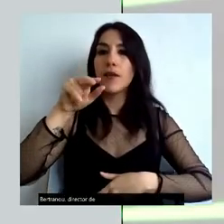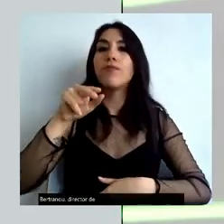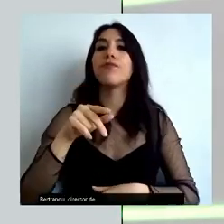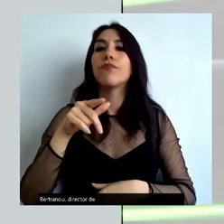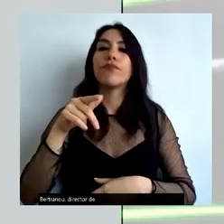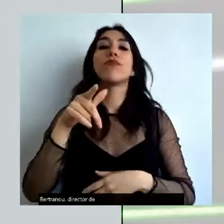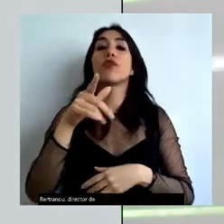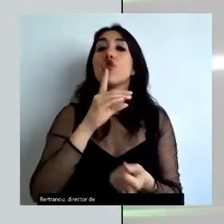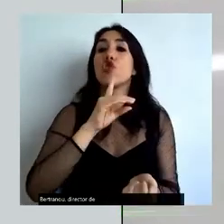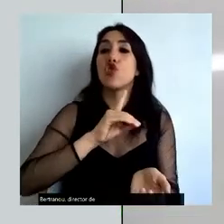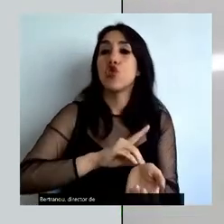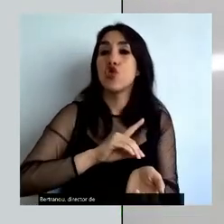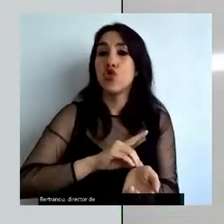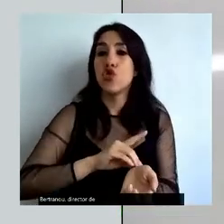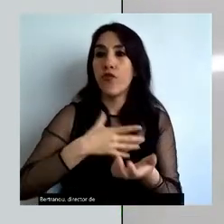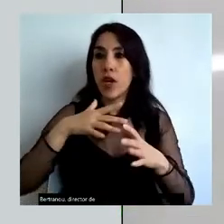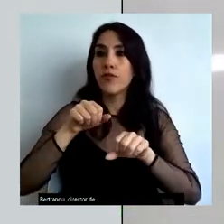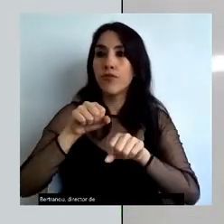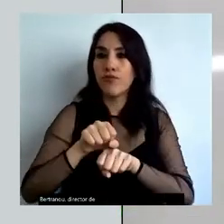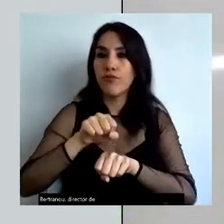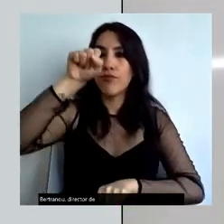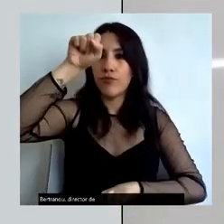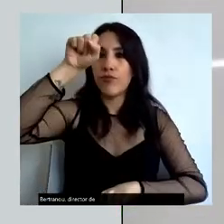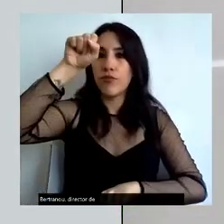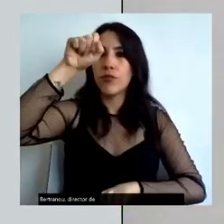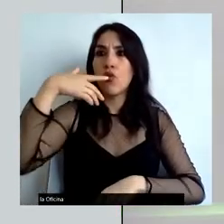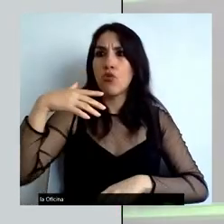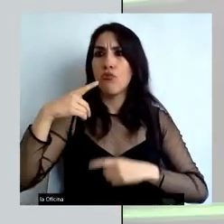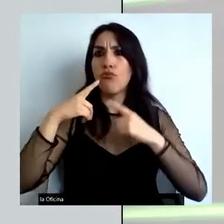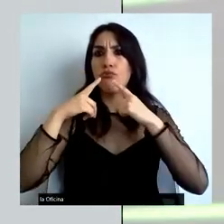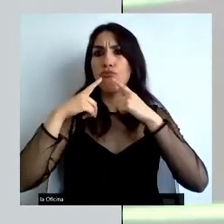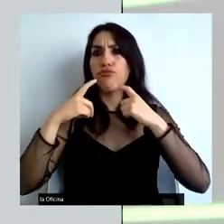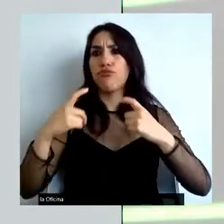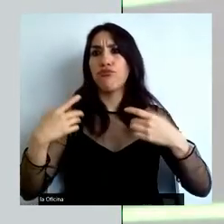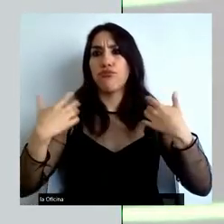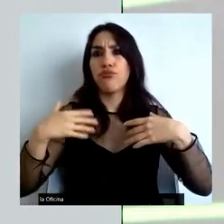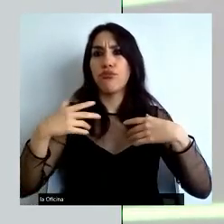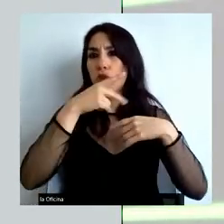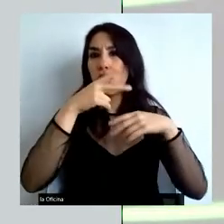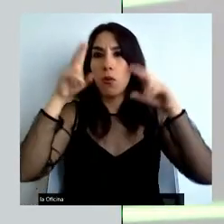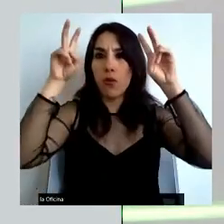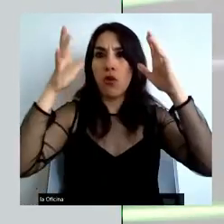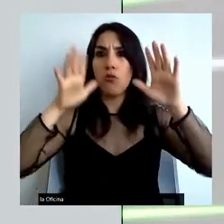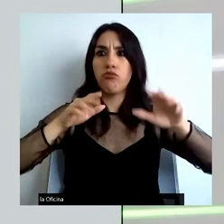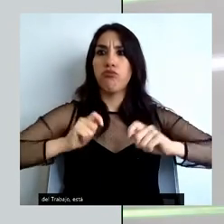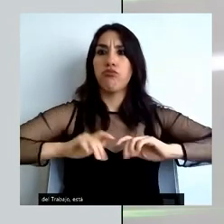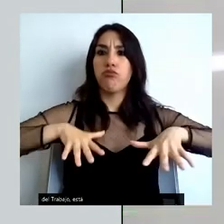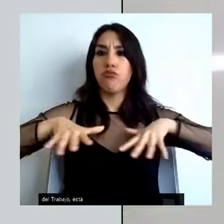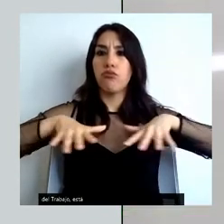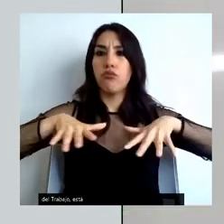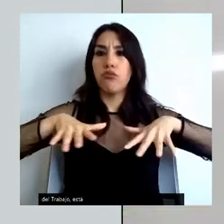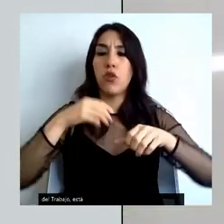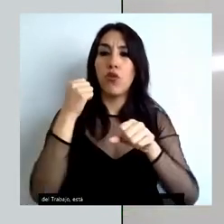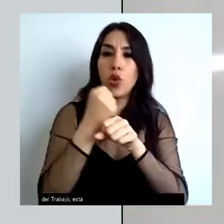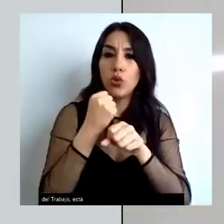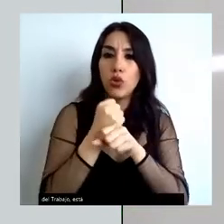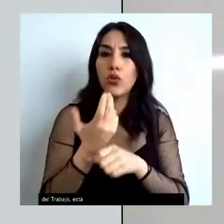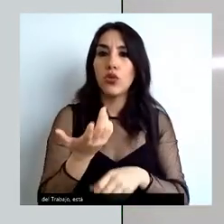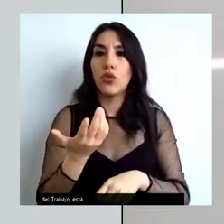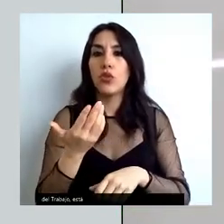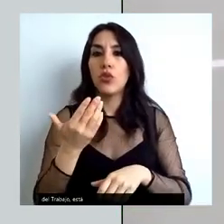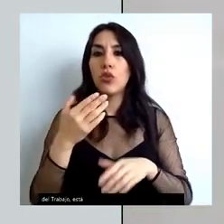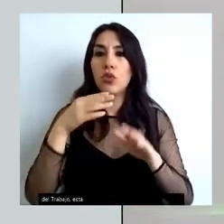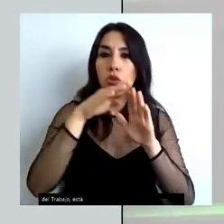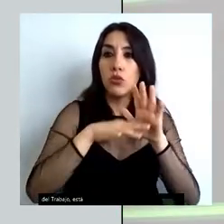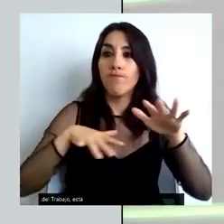especializado en temas de mercado, de trabajo y empleo, protección social, seguridad social y